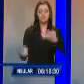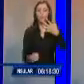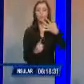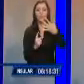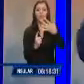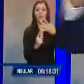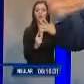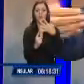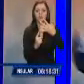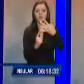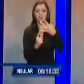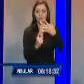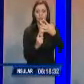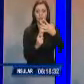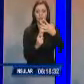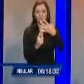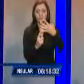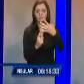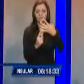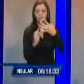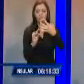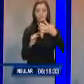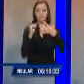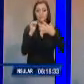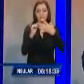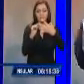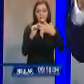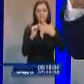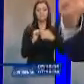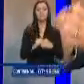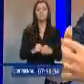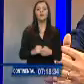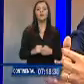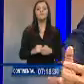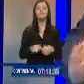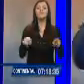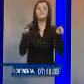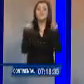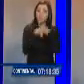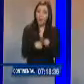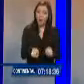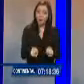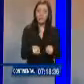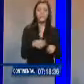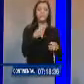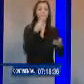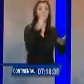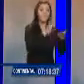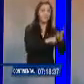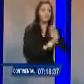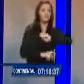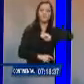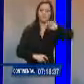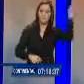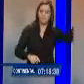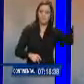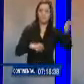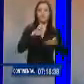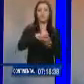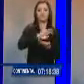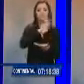consejera suplente en lugar de la persona que salió sorteada. Asimismo, esa resolución pasó a la Asamblea Nacional. La Asamblea